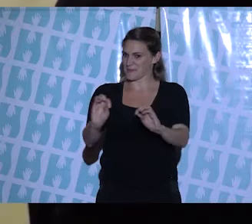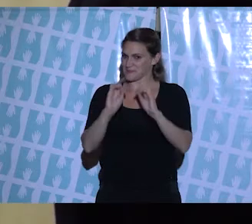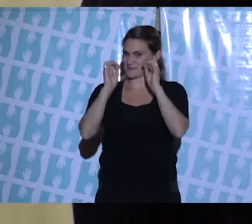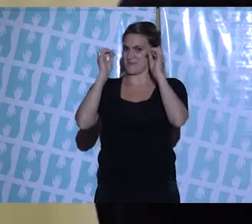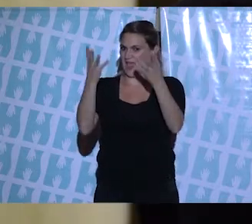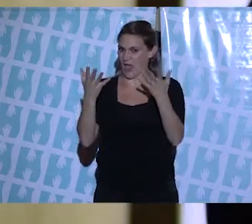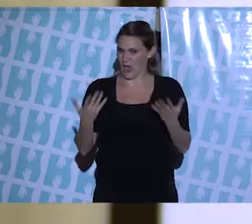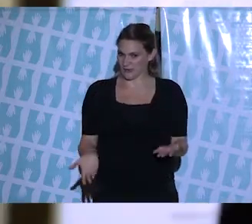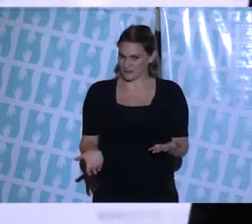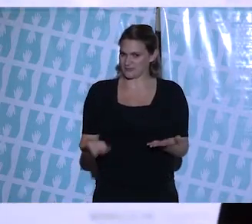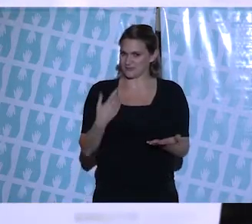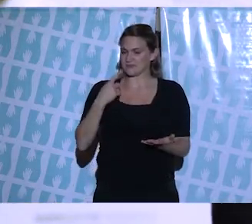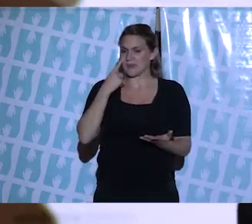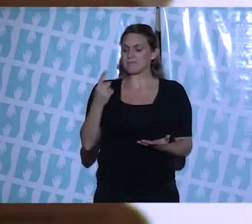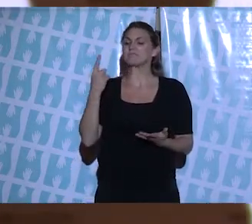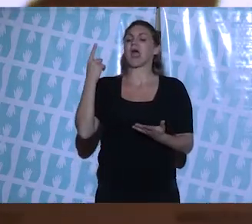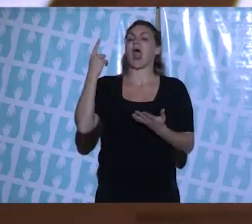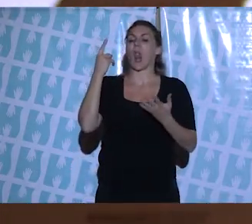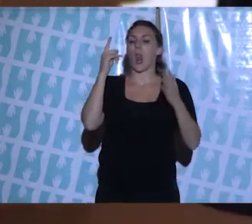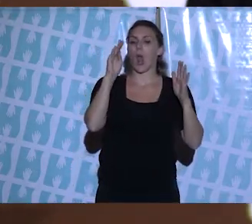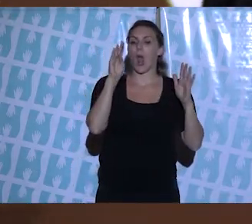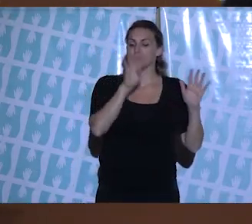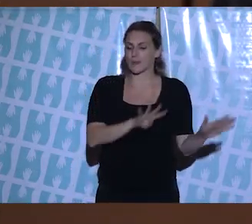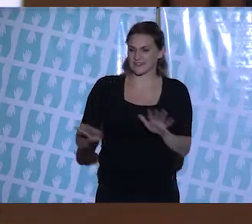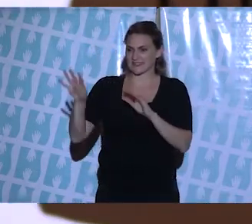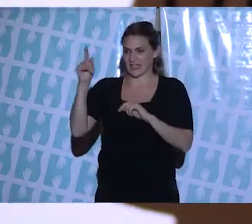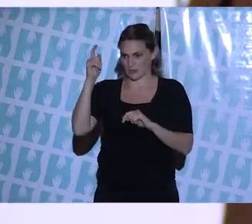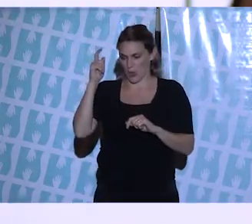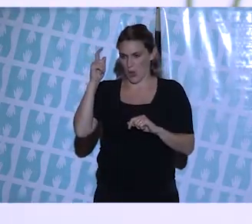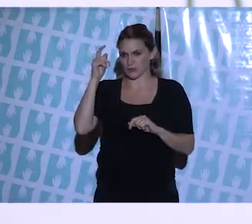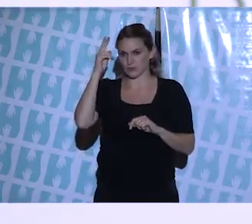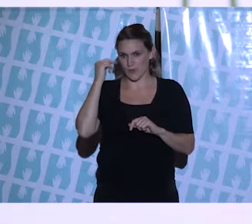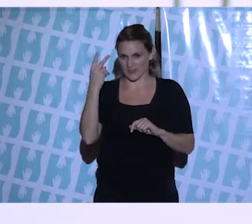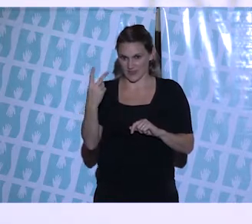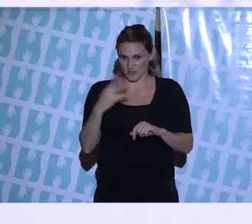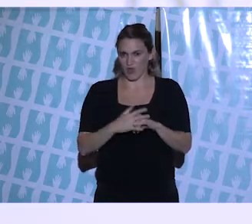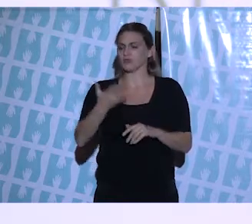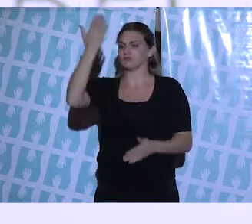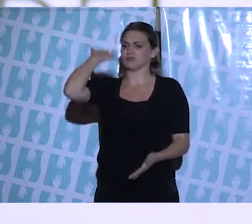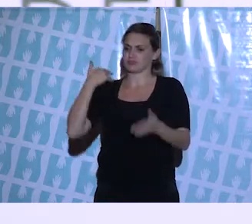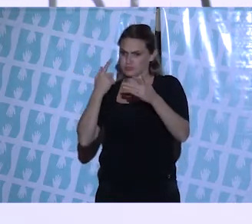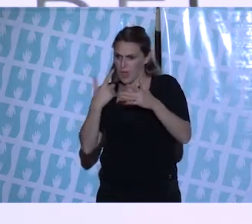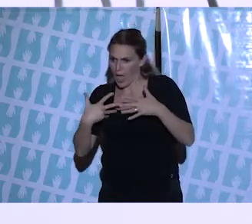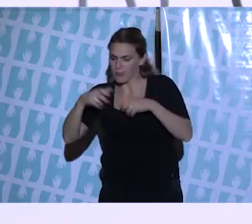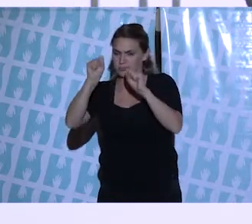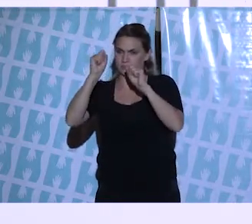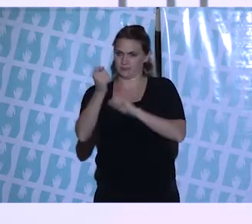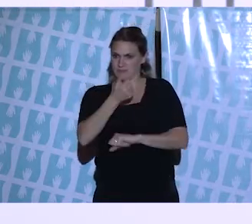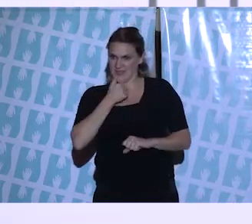que transcurrieron bastantes años. Pero volviendo a los hitos